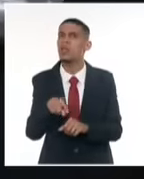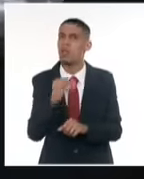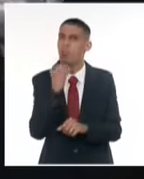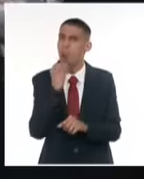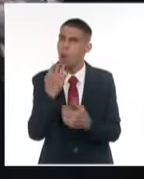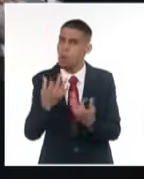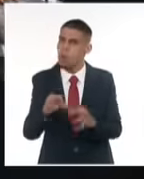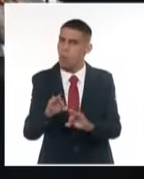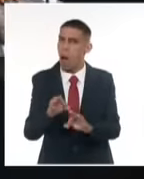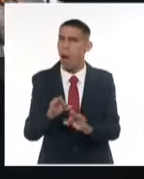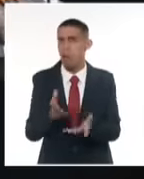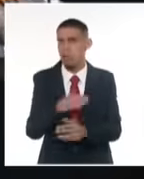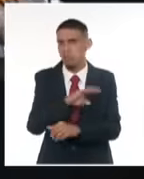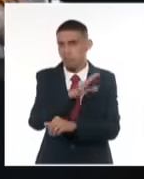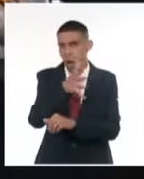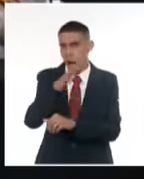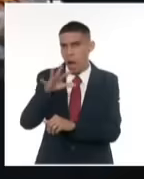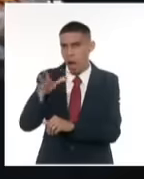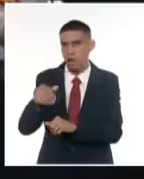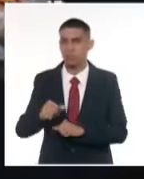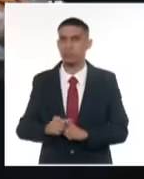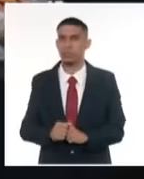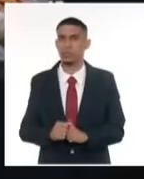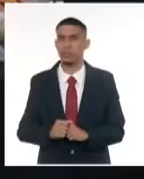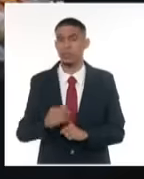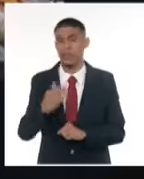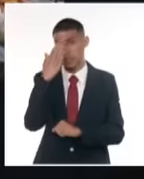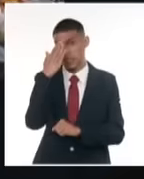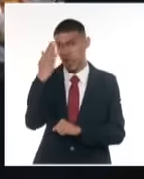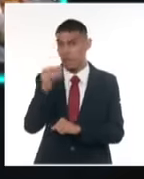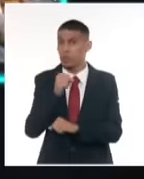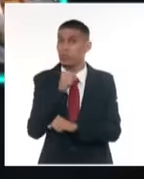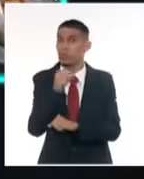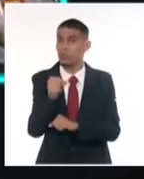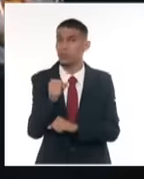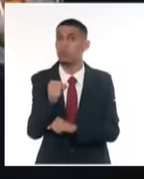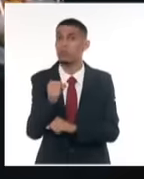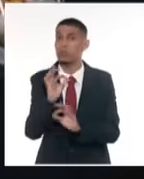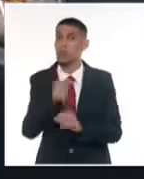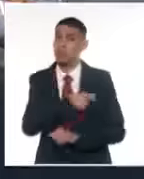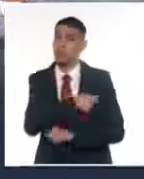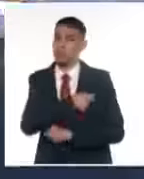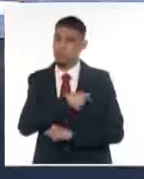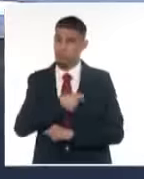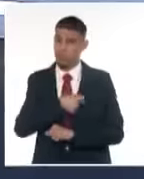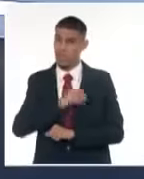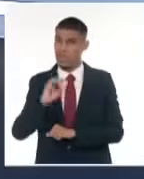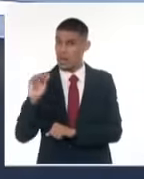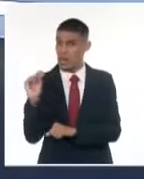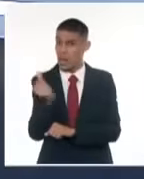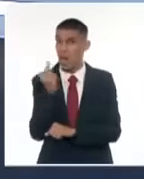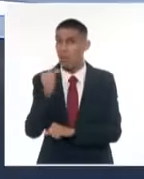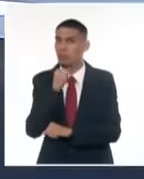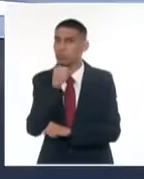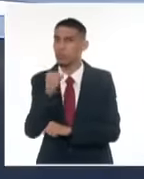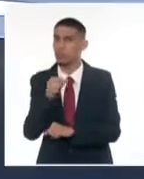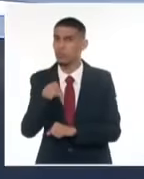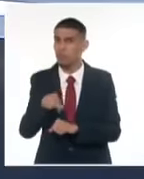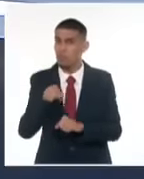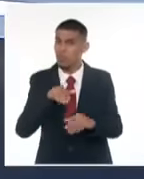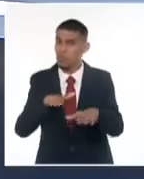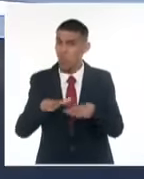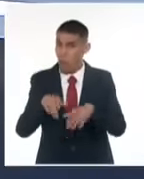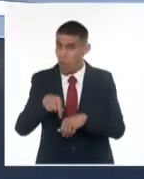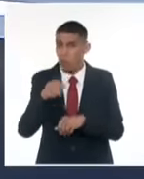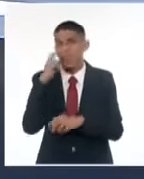navegabilidad. Gracias a la denuncia oportuna, gracias a la intervención de los órganos del Ministerio del Interior, se desarrolla en este momento una